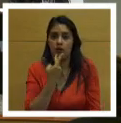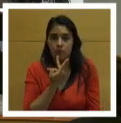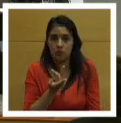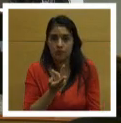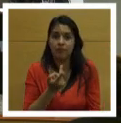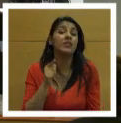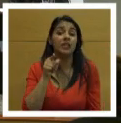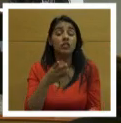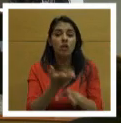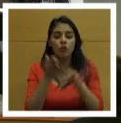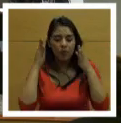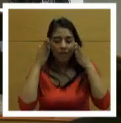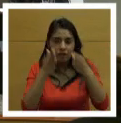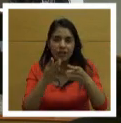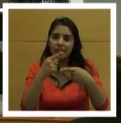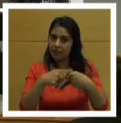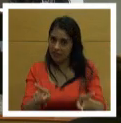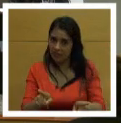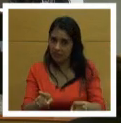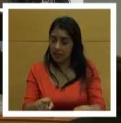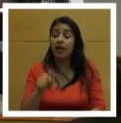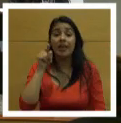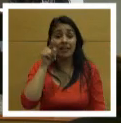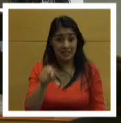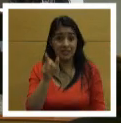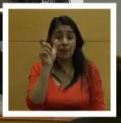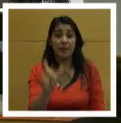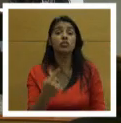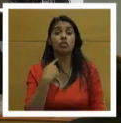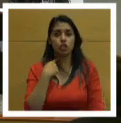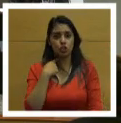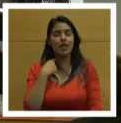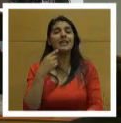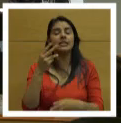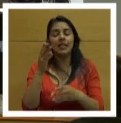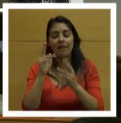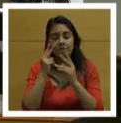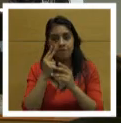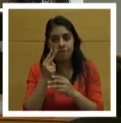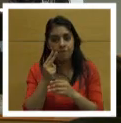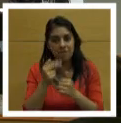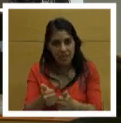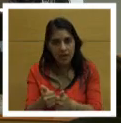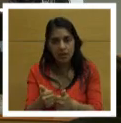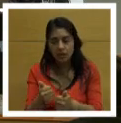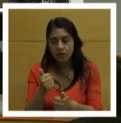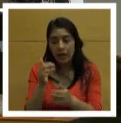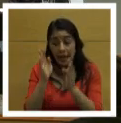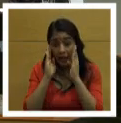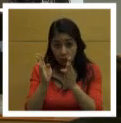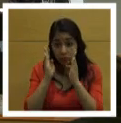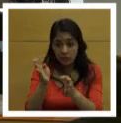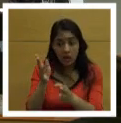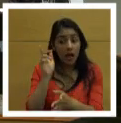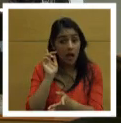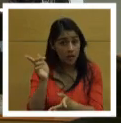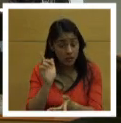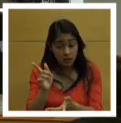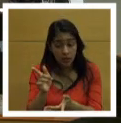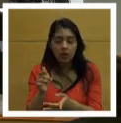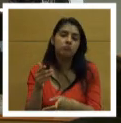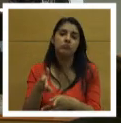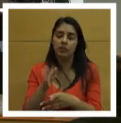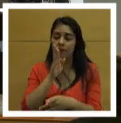favorece, ¿no es cierto?, el que esa víctima sea debidamente escuchada y debidamente resguardado sus derechos. ¿Cómo estoy de